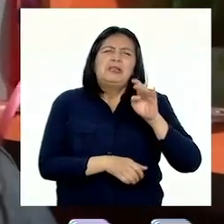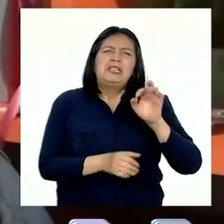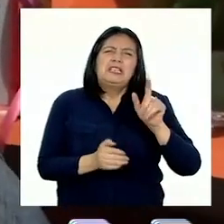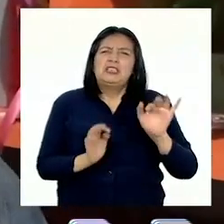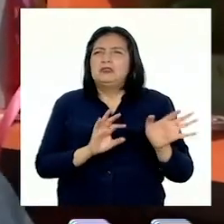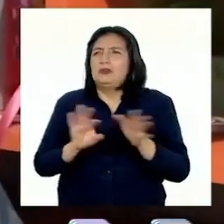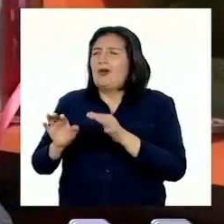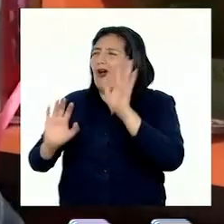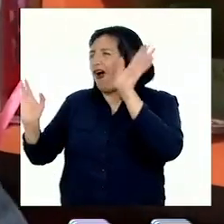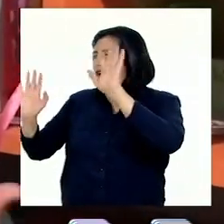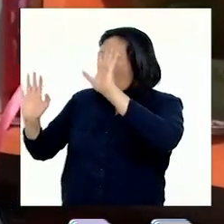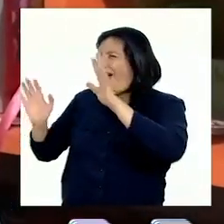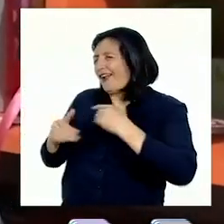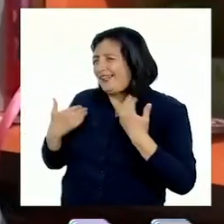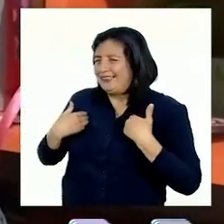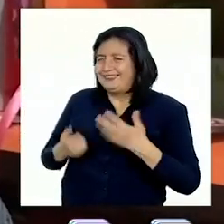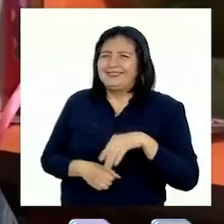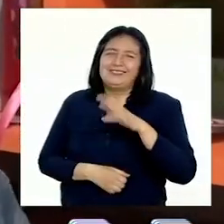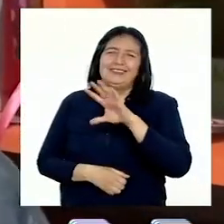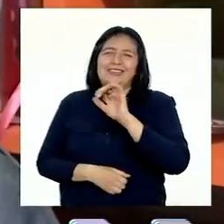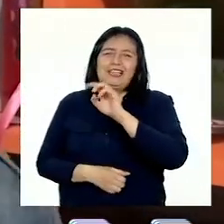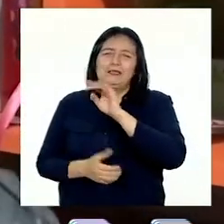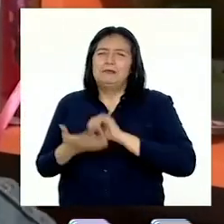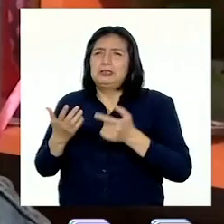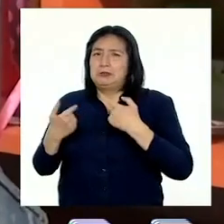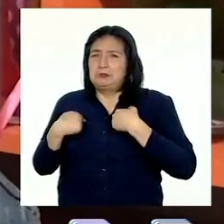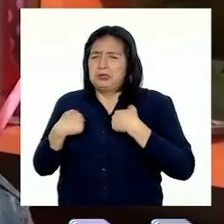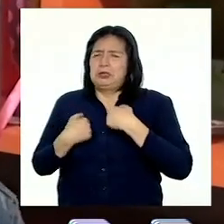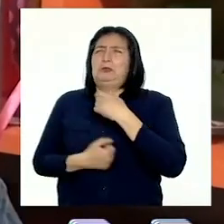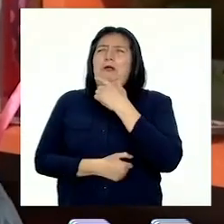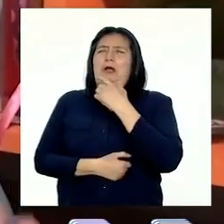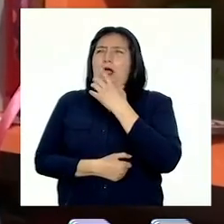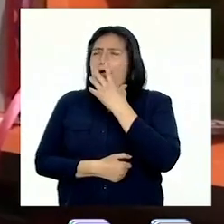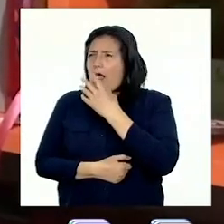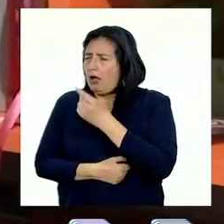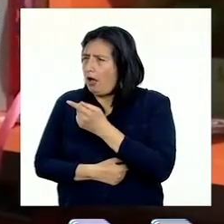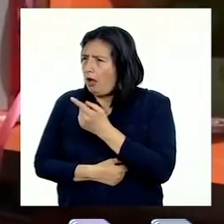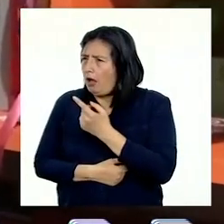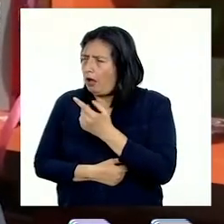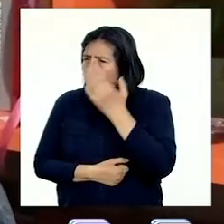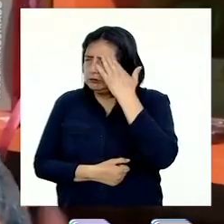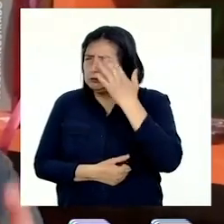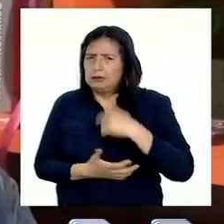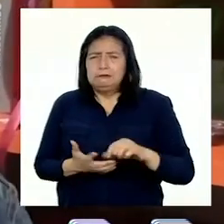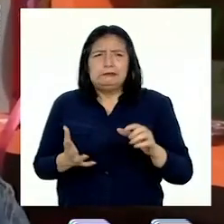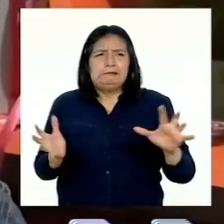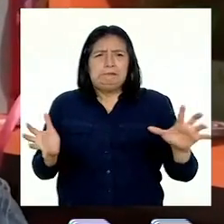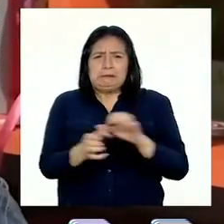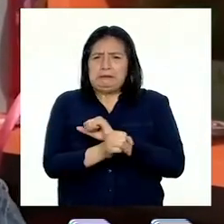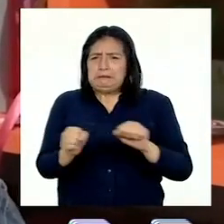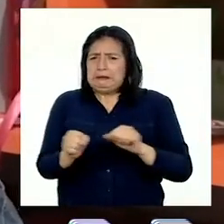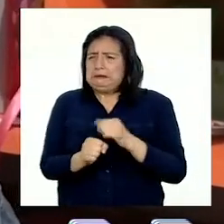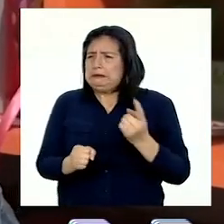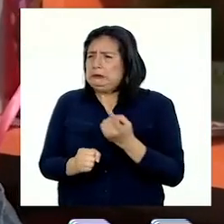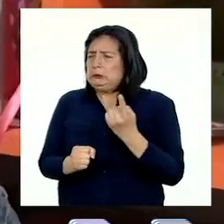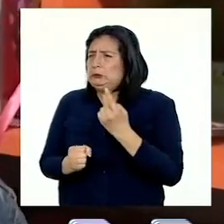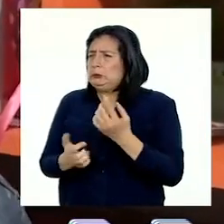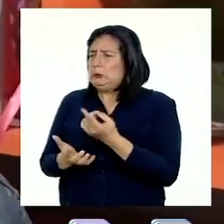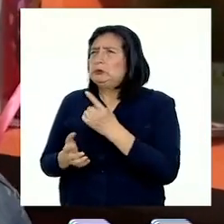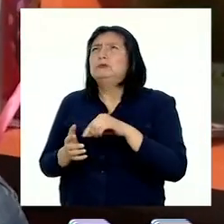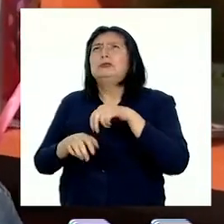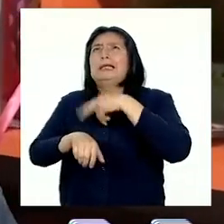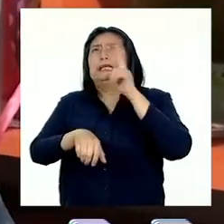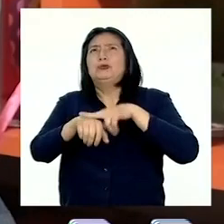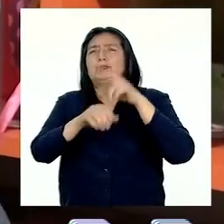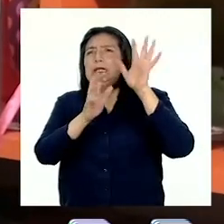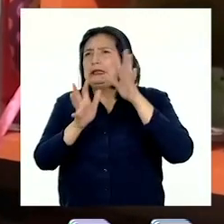Hola a todas y a todos. Yo soy Camila. A mí me llamó la atención saber que los desastres no solo son ocasionados por los